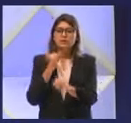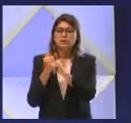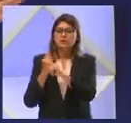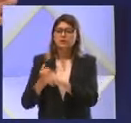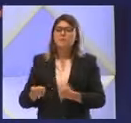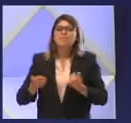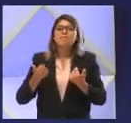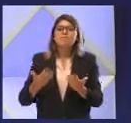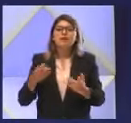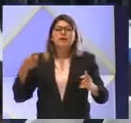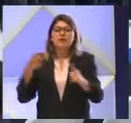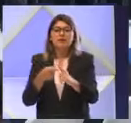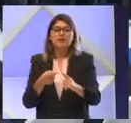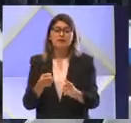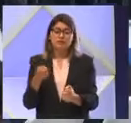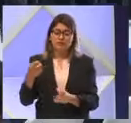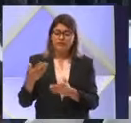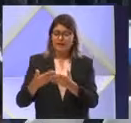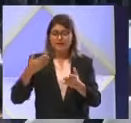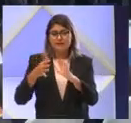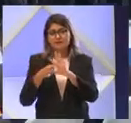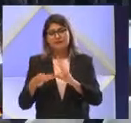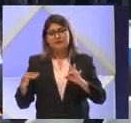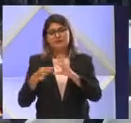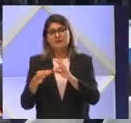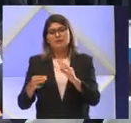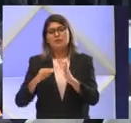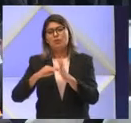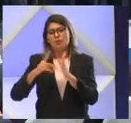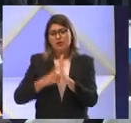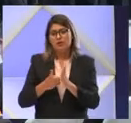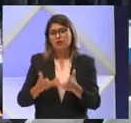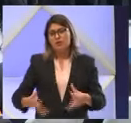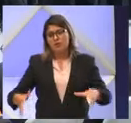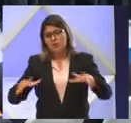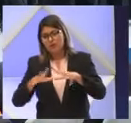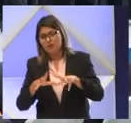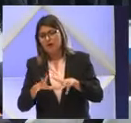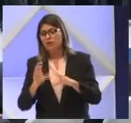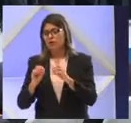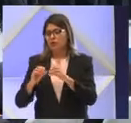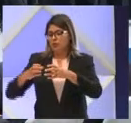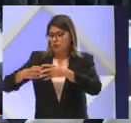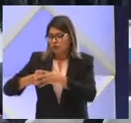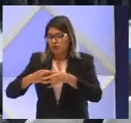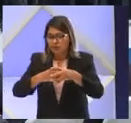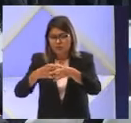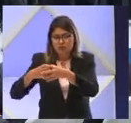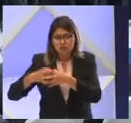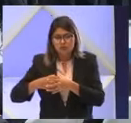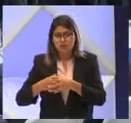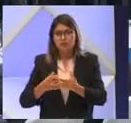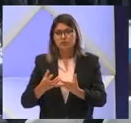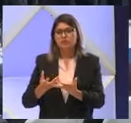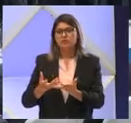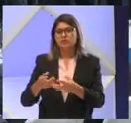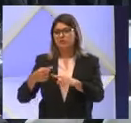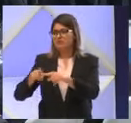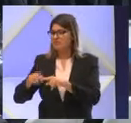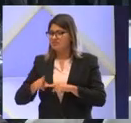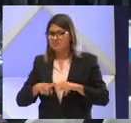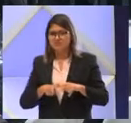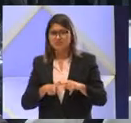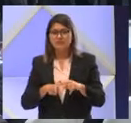en esto que mencionabas de los modelos global el local el de las comunitarias y con